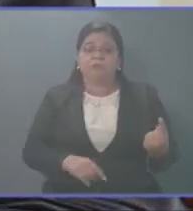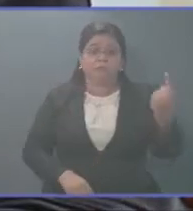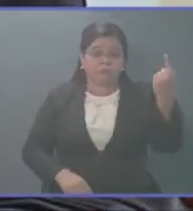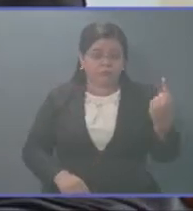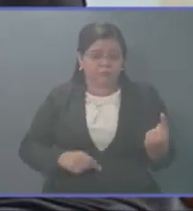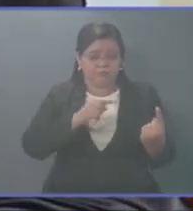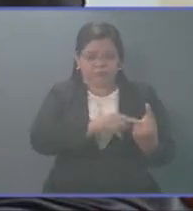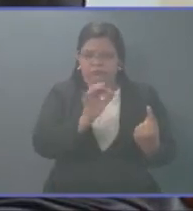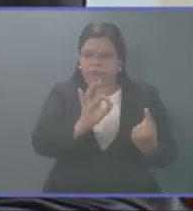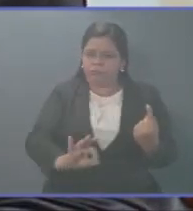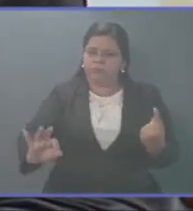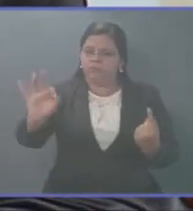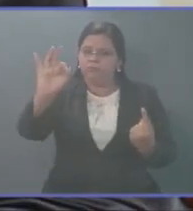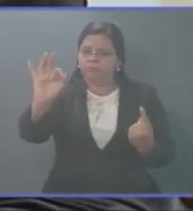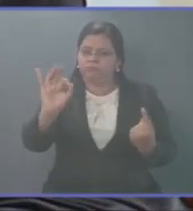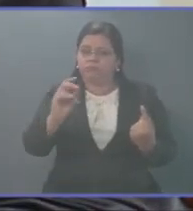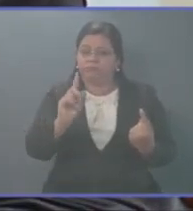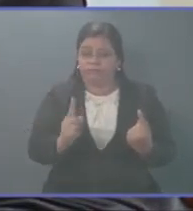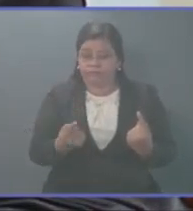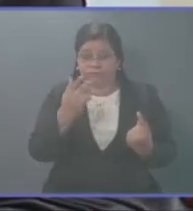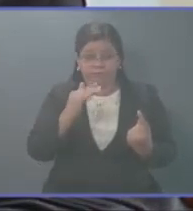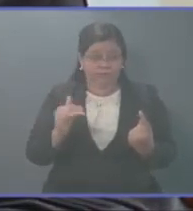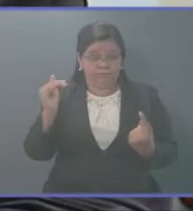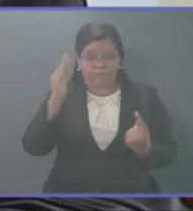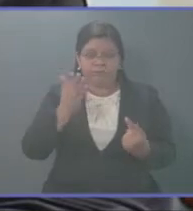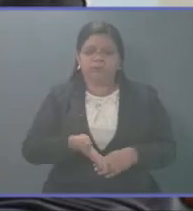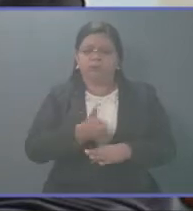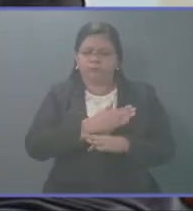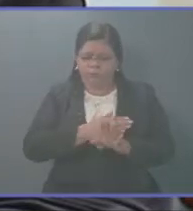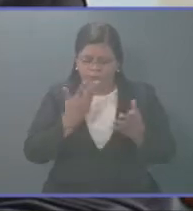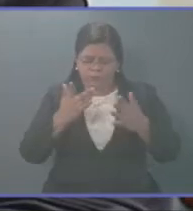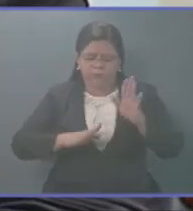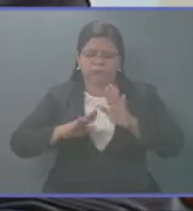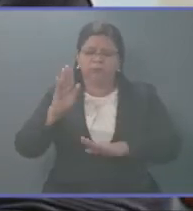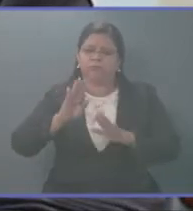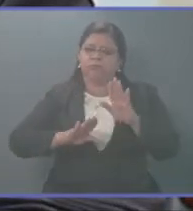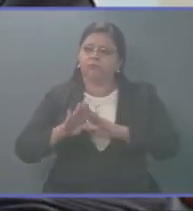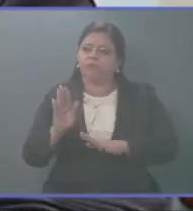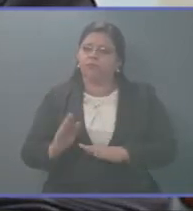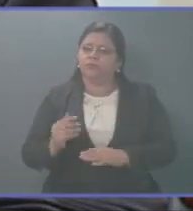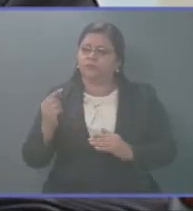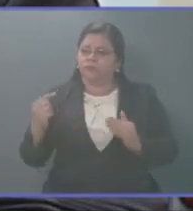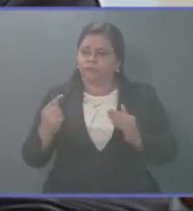primer nivel que ya había participado en administraciones anteriores como asesor.